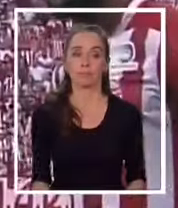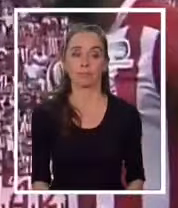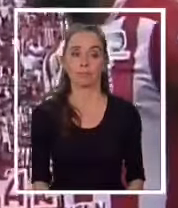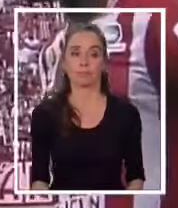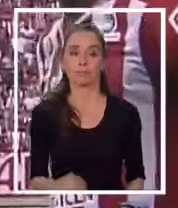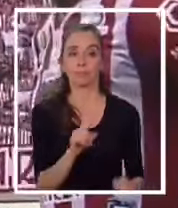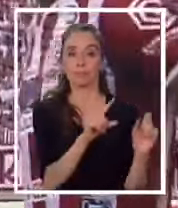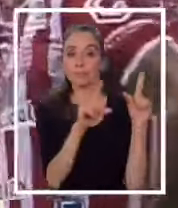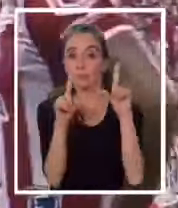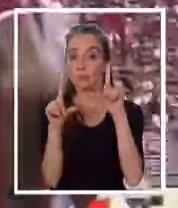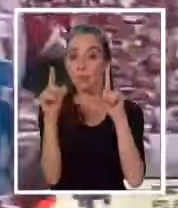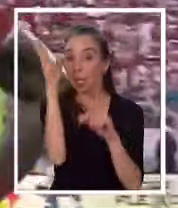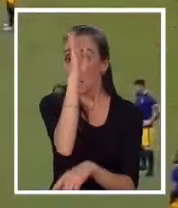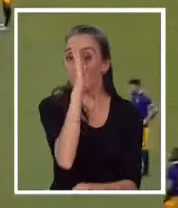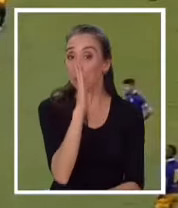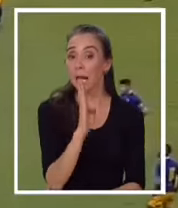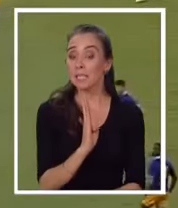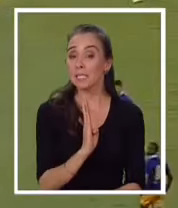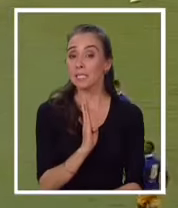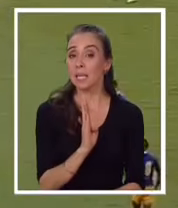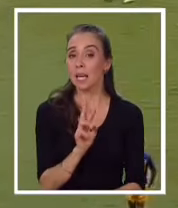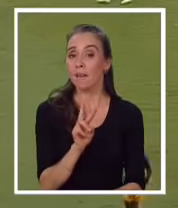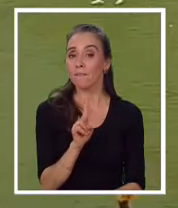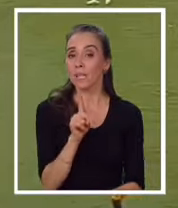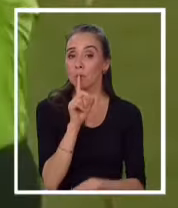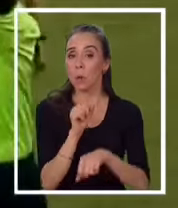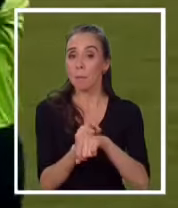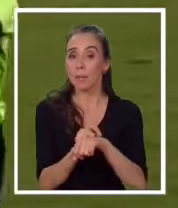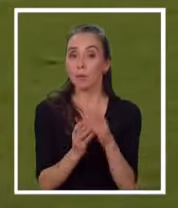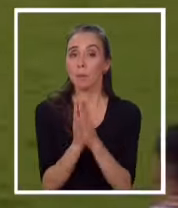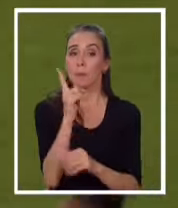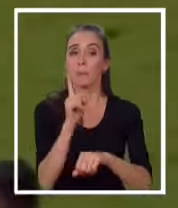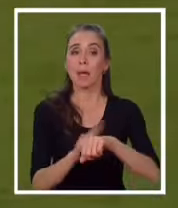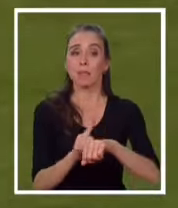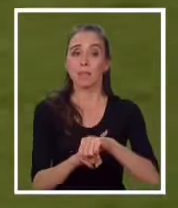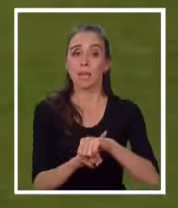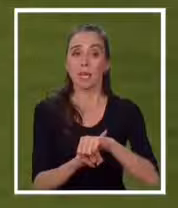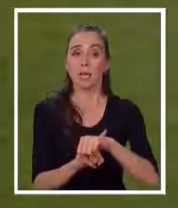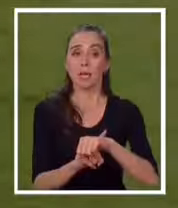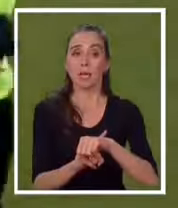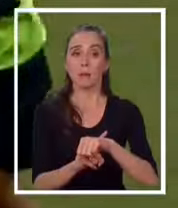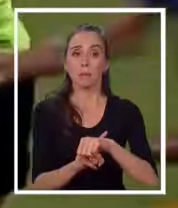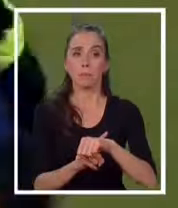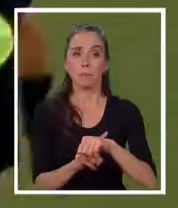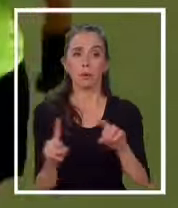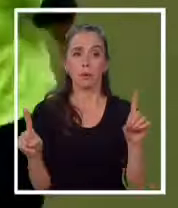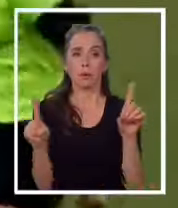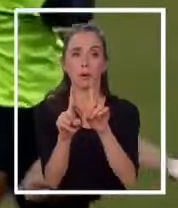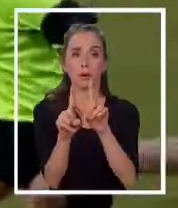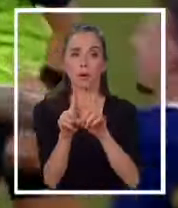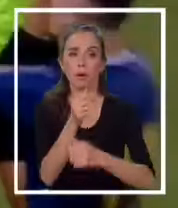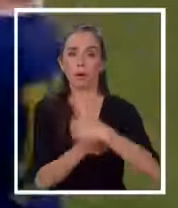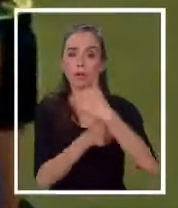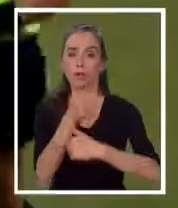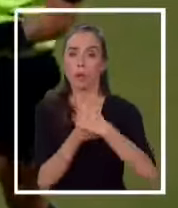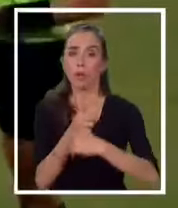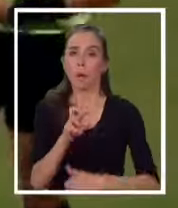Y saltamos a Brasil. A los 21 minutos del primer tiempo entre Retro y Náutico por el